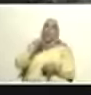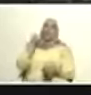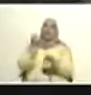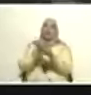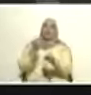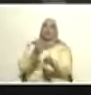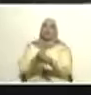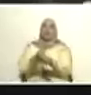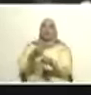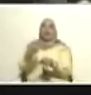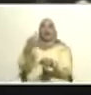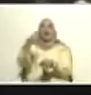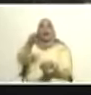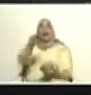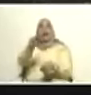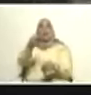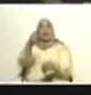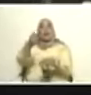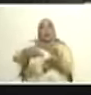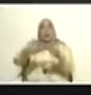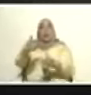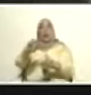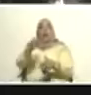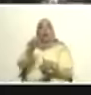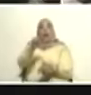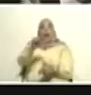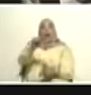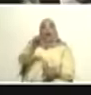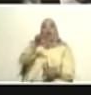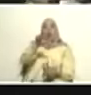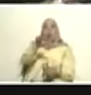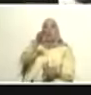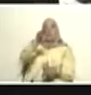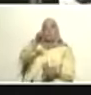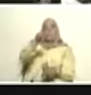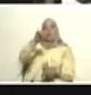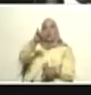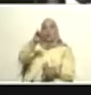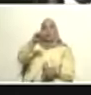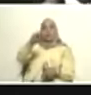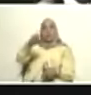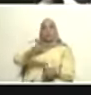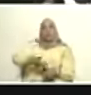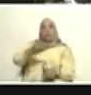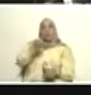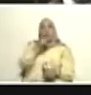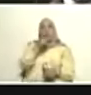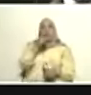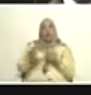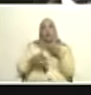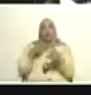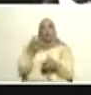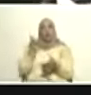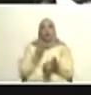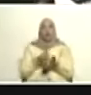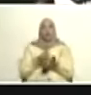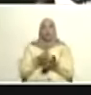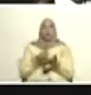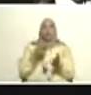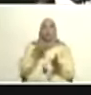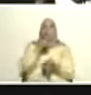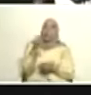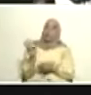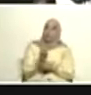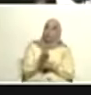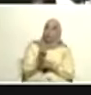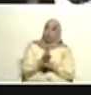de hierro, acero y aluminio. Como uno de los puntos más importantes en esta jornada, el mandatario